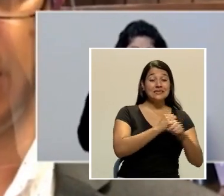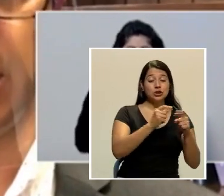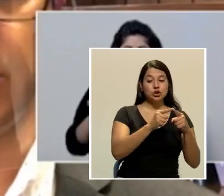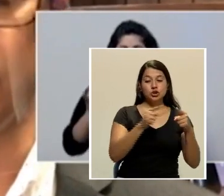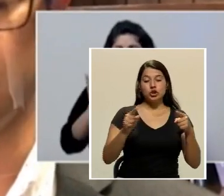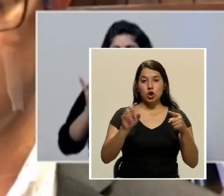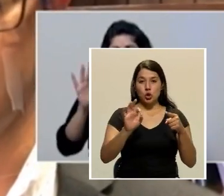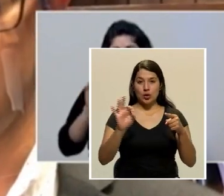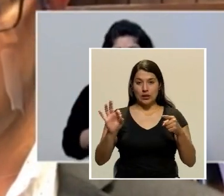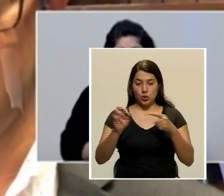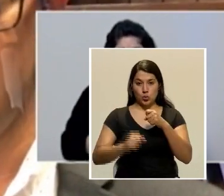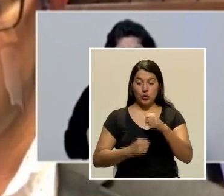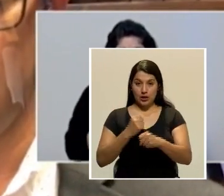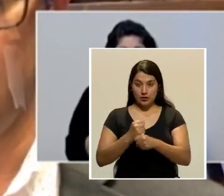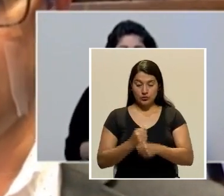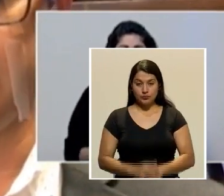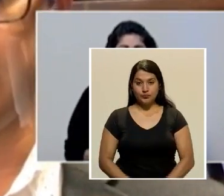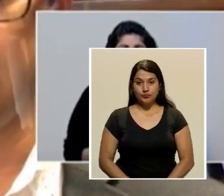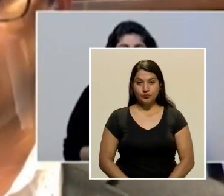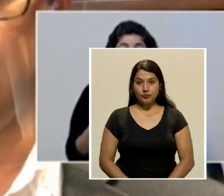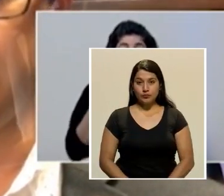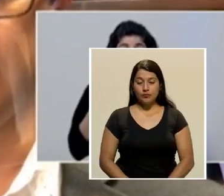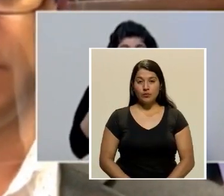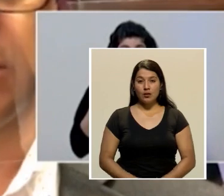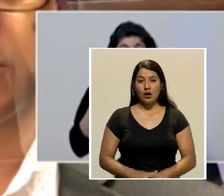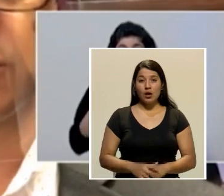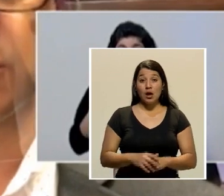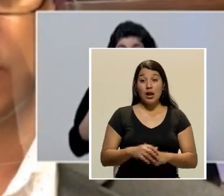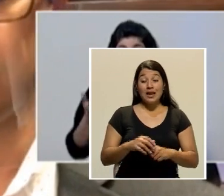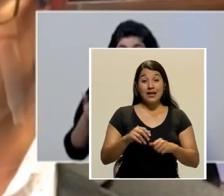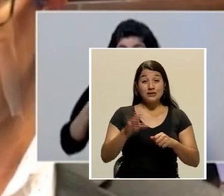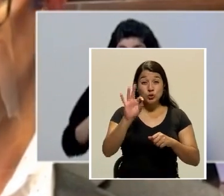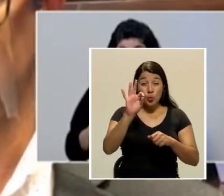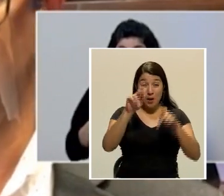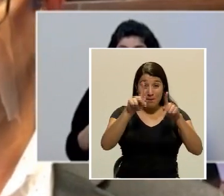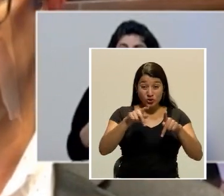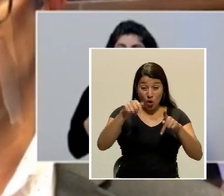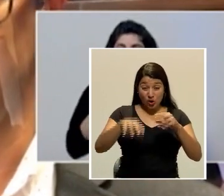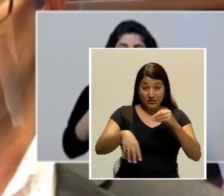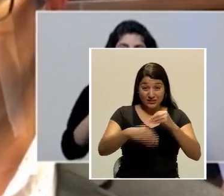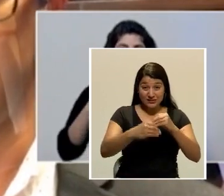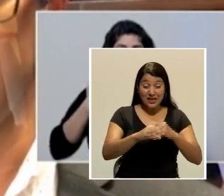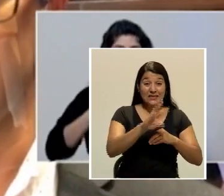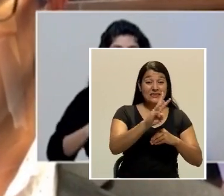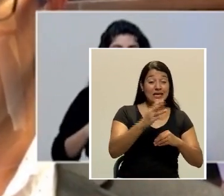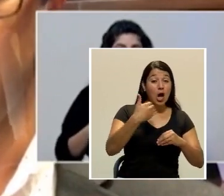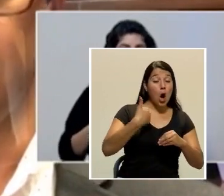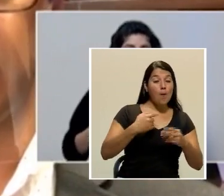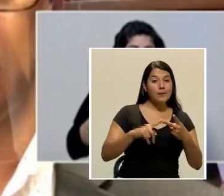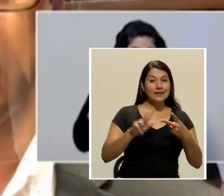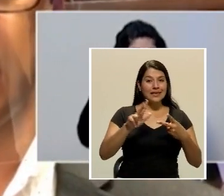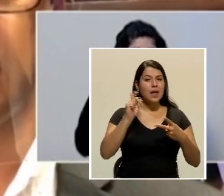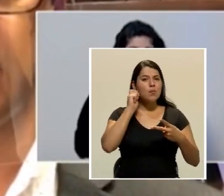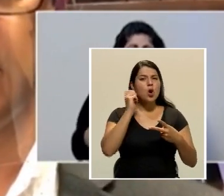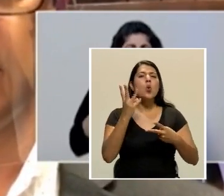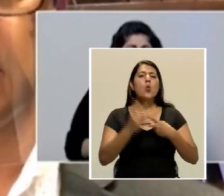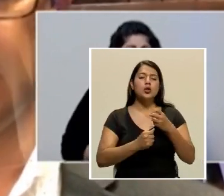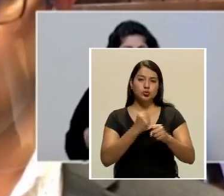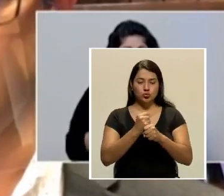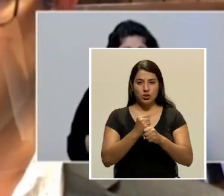200 fallecimientos relacionados con COVID-19. Son 74 mujeres y 126 hombres. El rango de